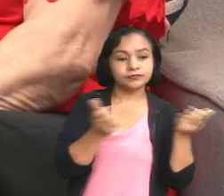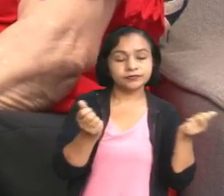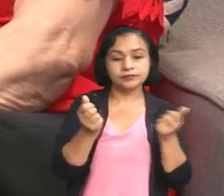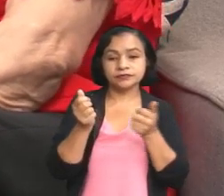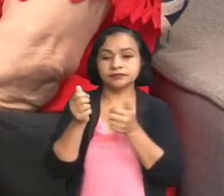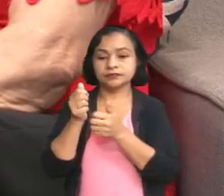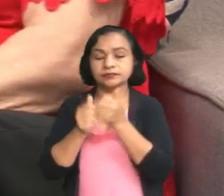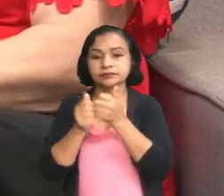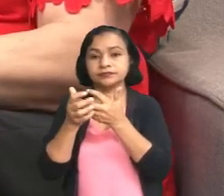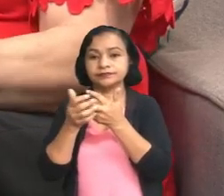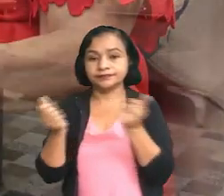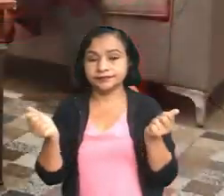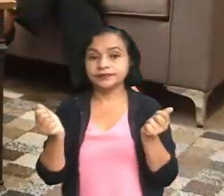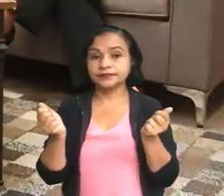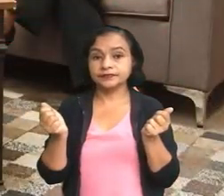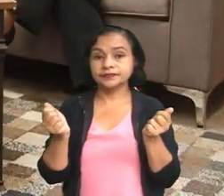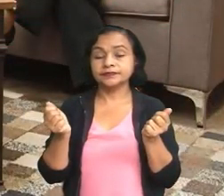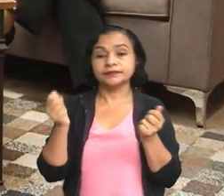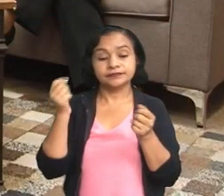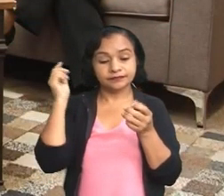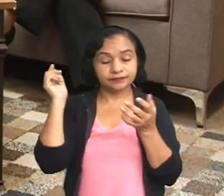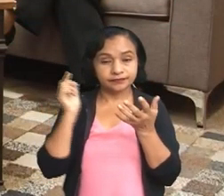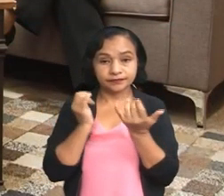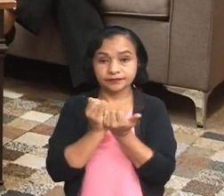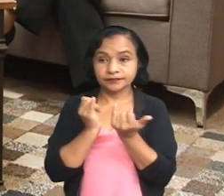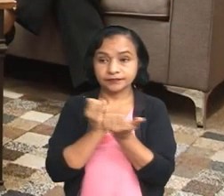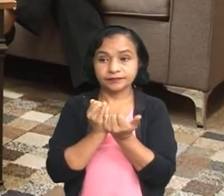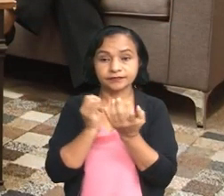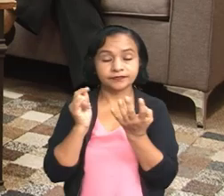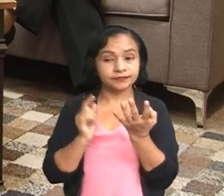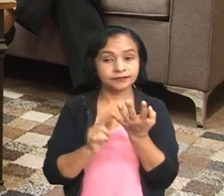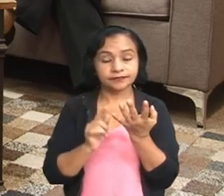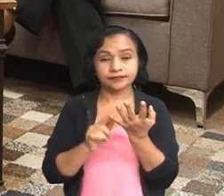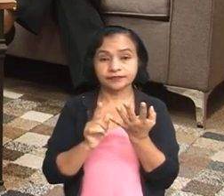¿verdad? Entre ellos también